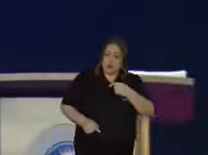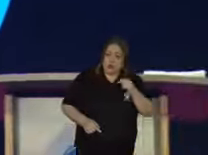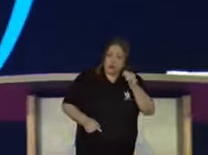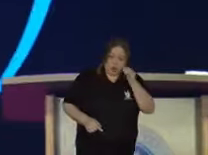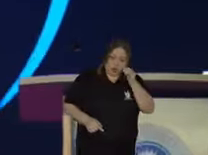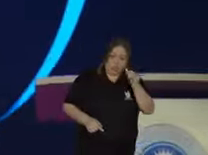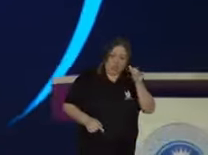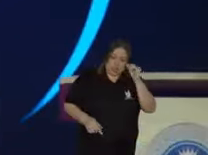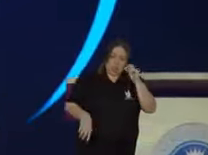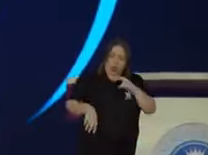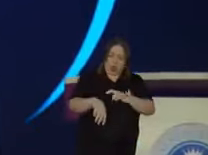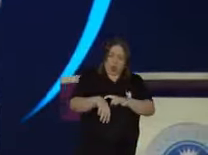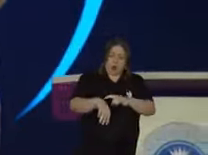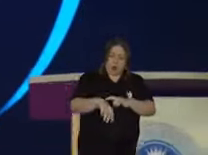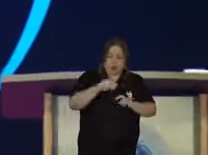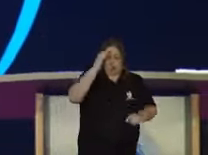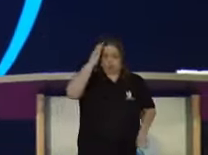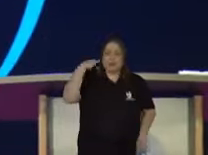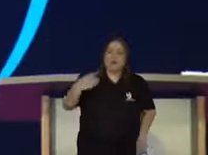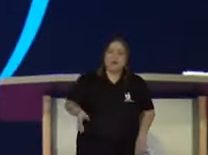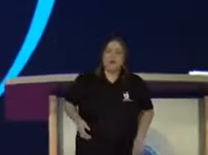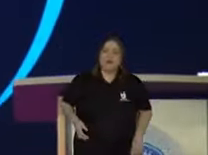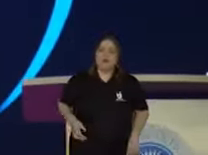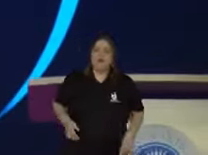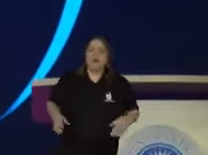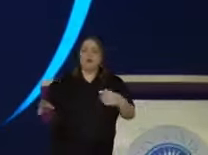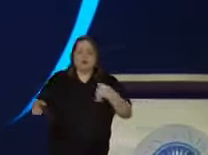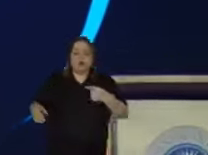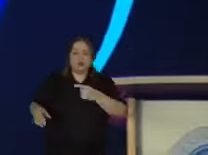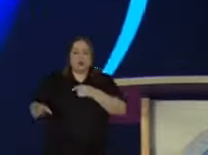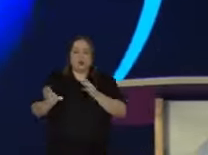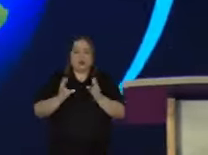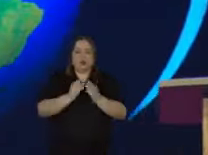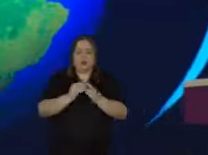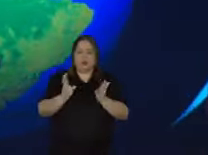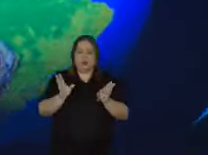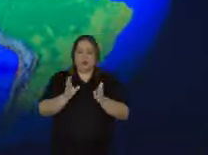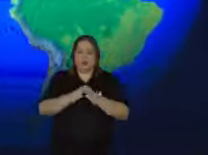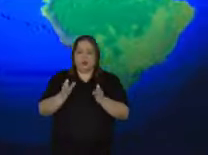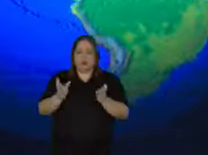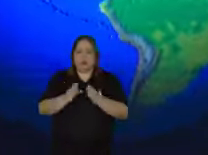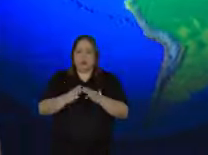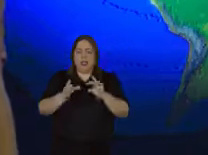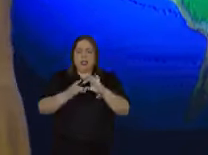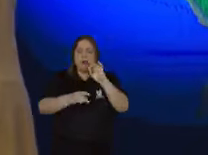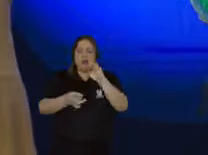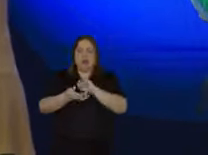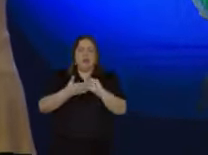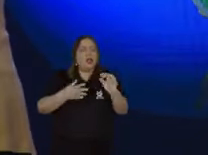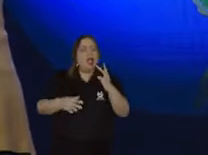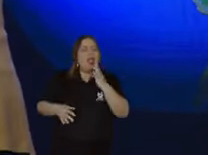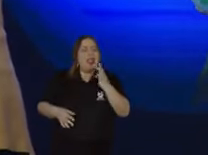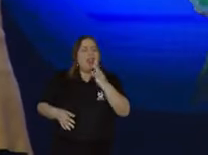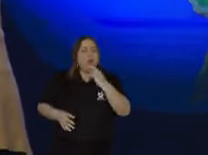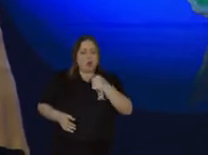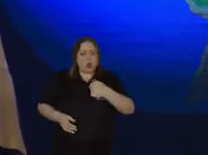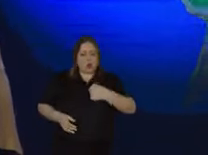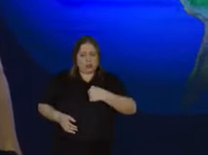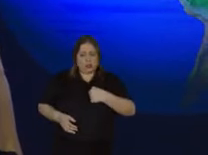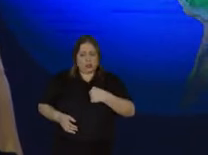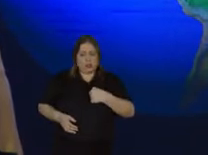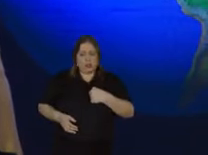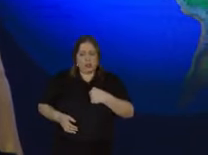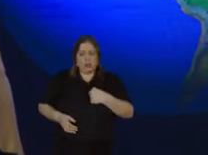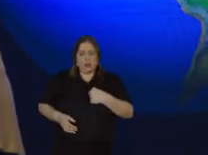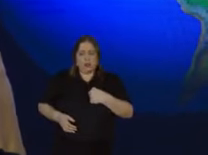dice la hora. Estábamos en una reunión. Y el Espíritu Santo nos habló. Y nos dijo que